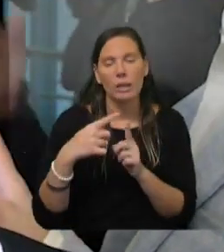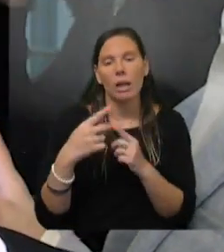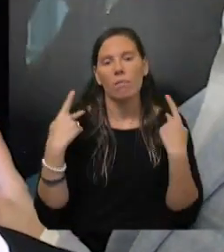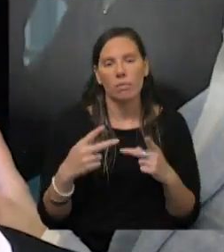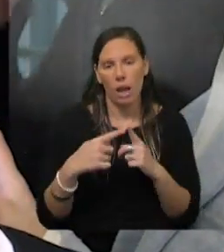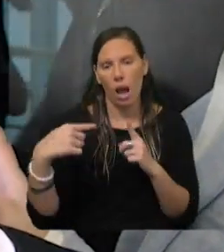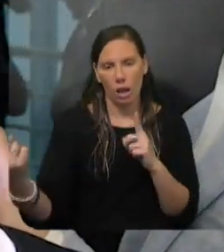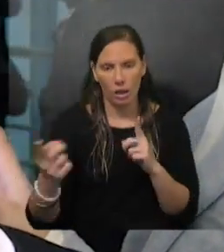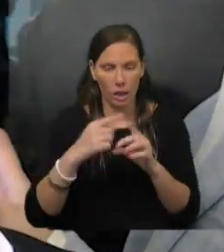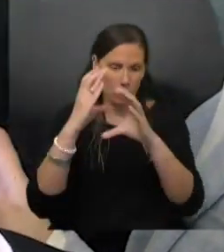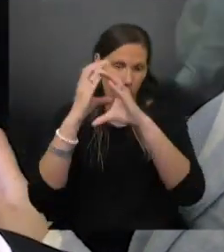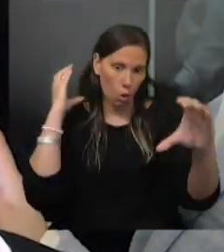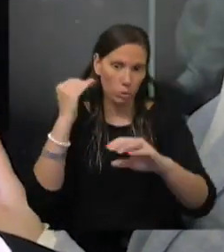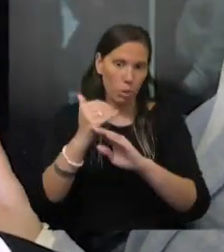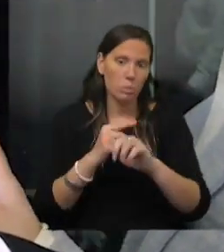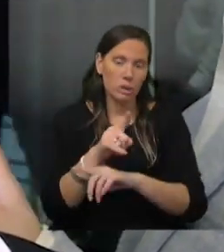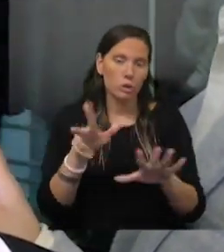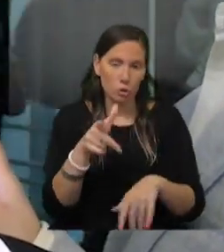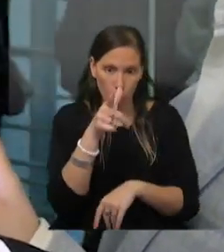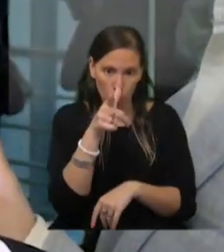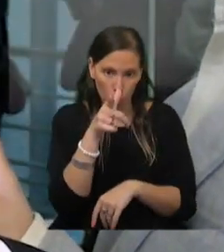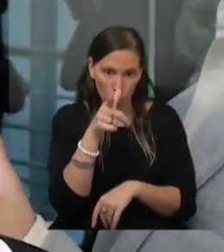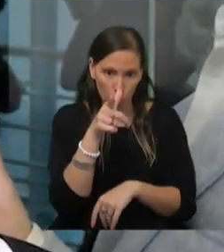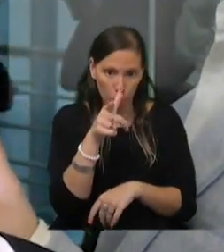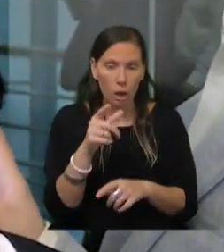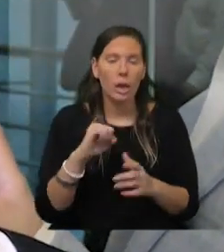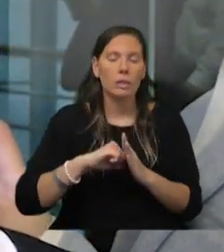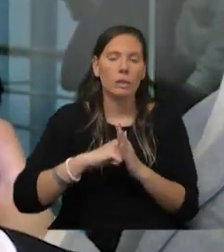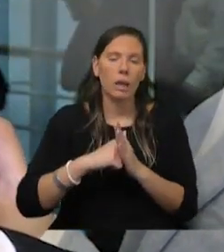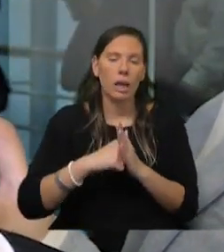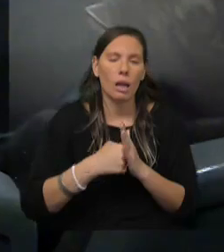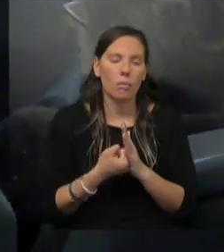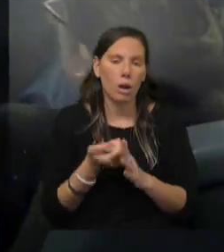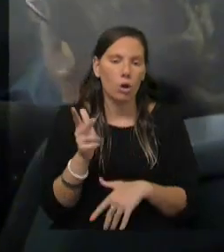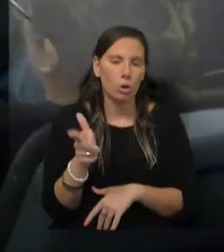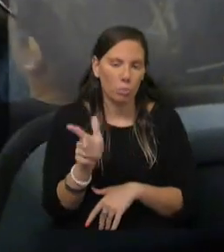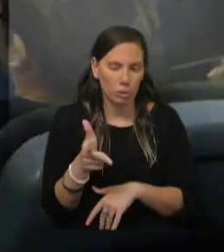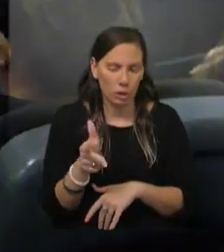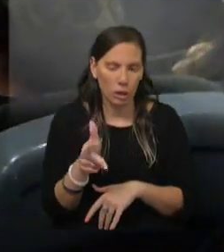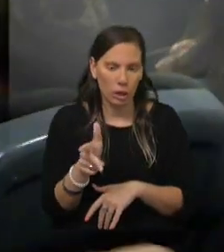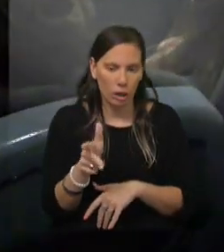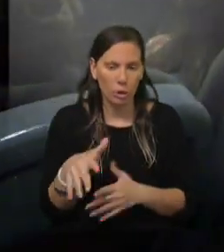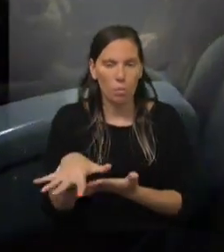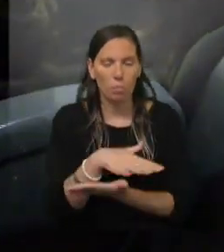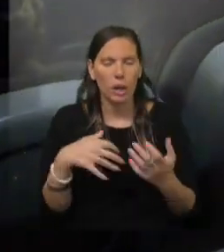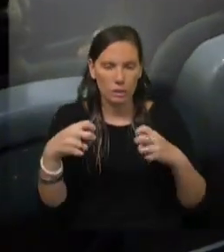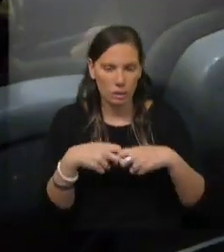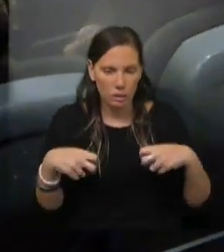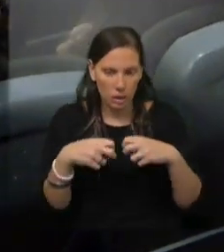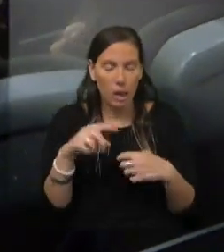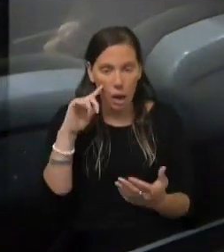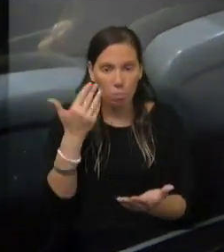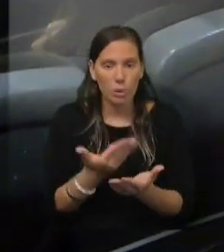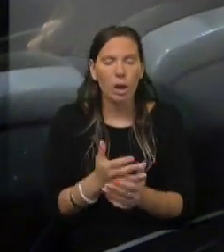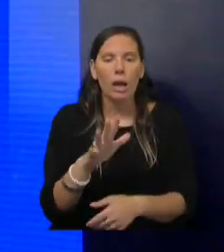del transporte público por debajo 18 de julio entre el banco hipotecario y la plaza Independencia las propuestas planteadas por simbe demandan